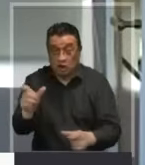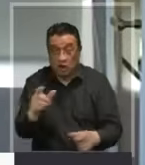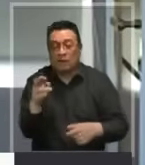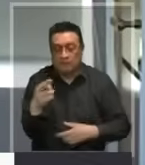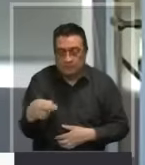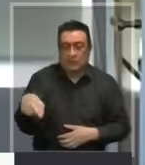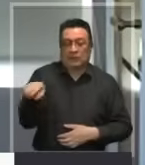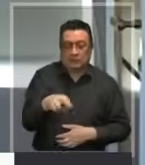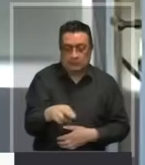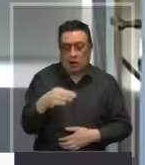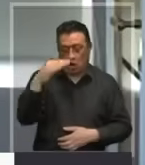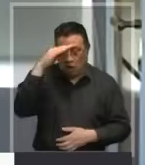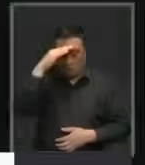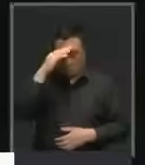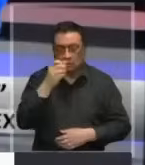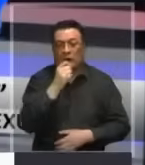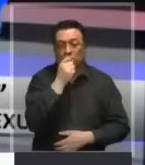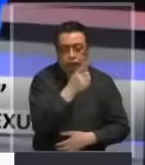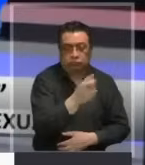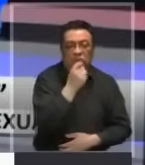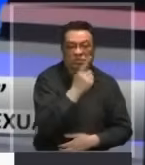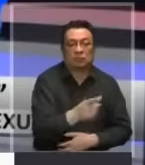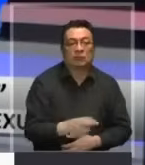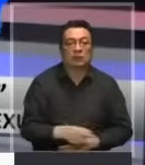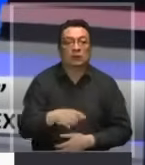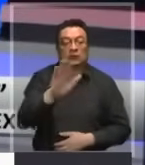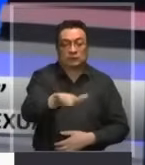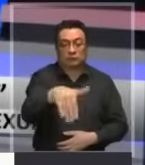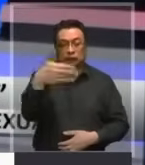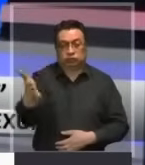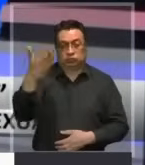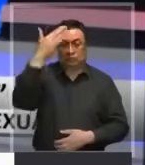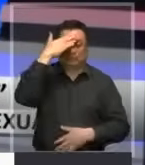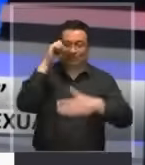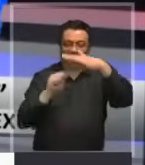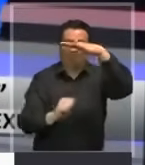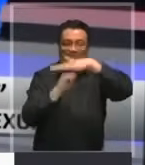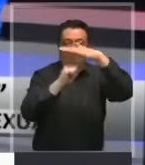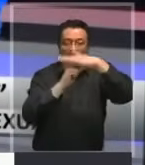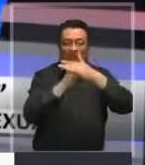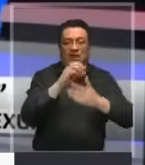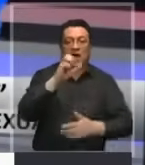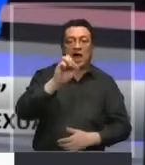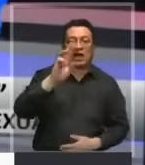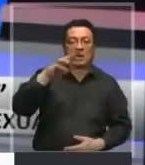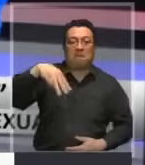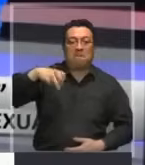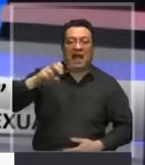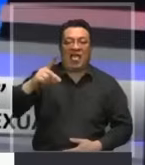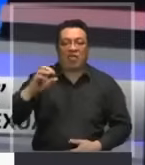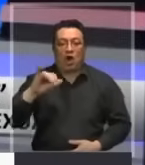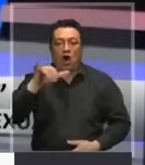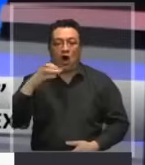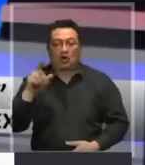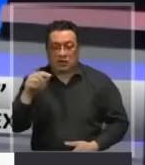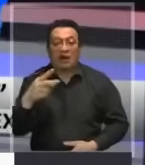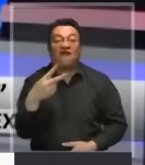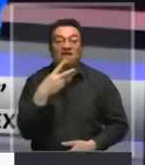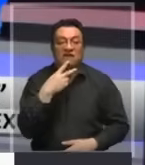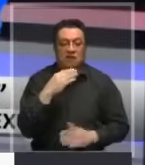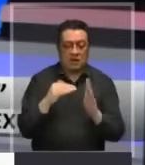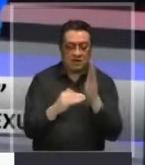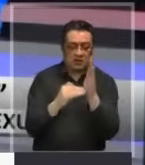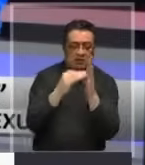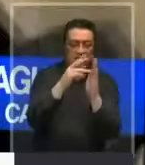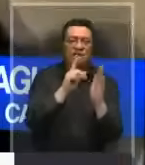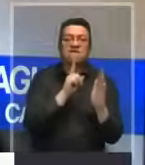retomar esa confianza rápidamente. Cayó el cabecilla Armando José, un prontuariado delincuente que vivía en un lujoso